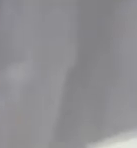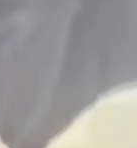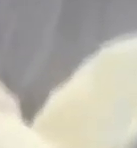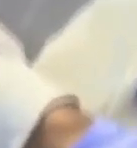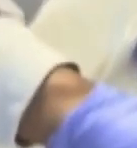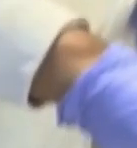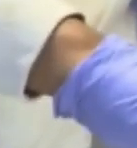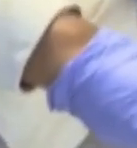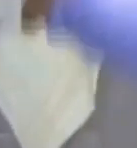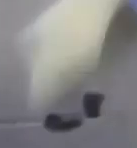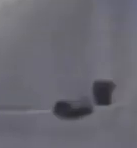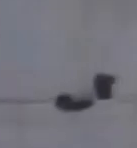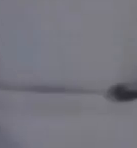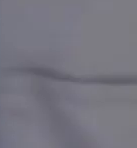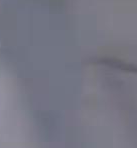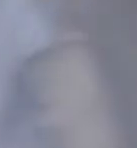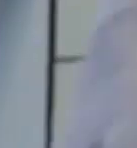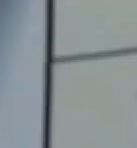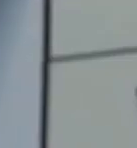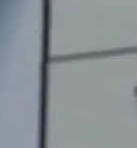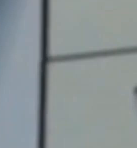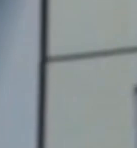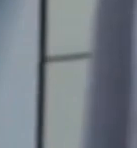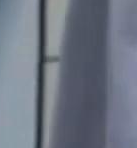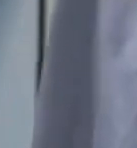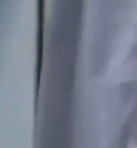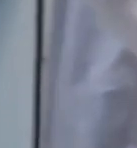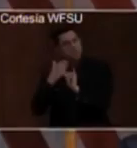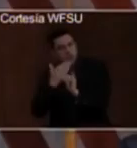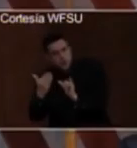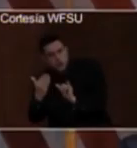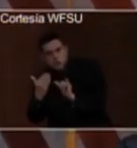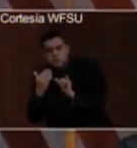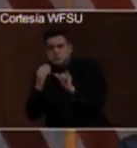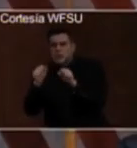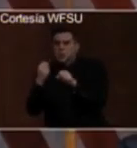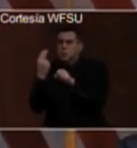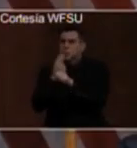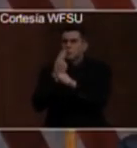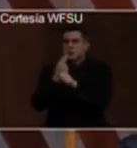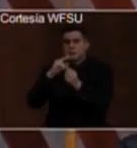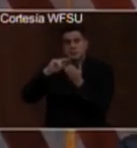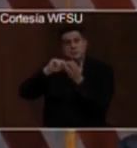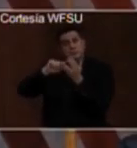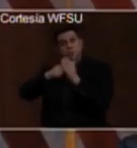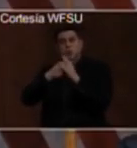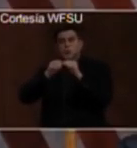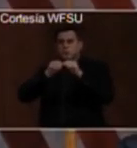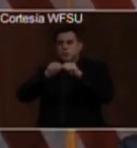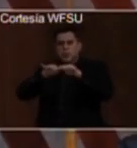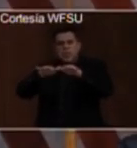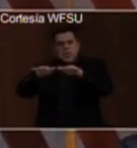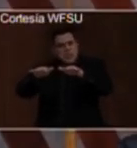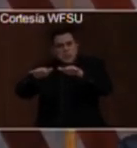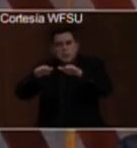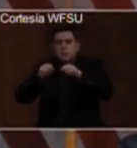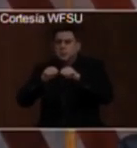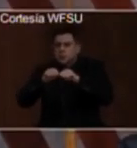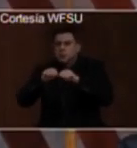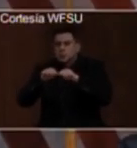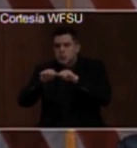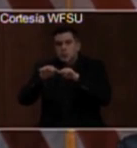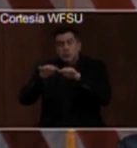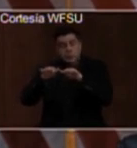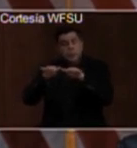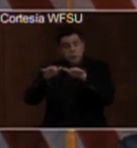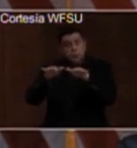personas que han superado este tipo de coronavirus es mucho más rápida. Todas las personas que tienen el anticuerpo tienen la